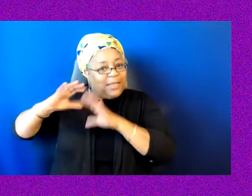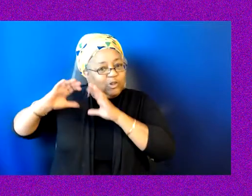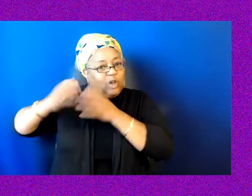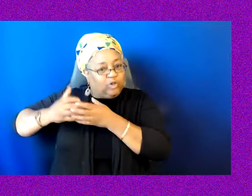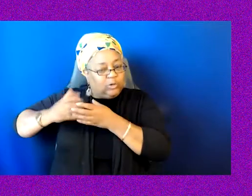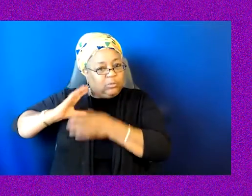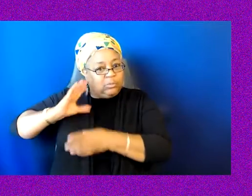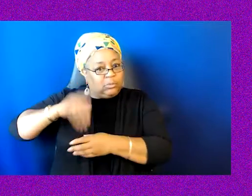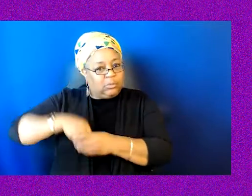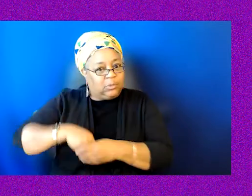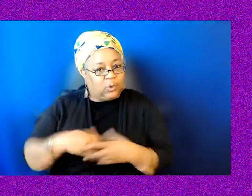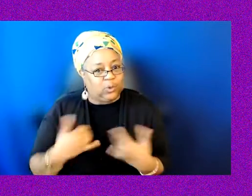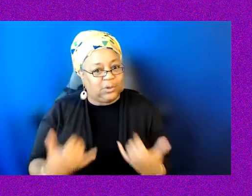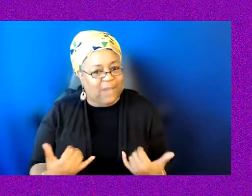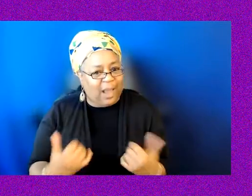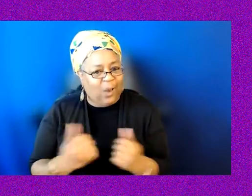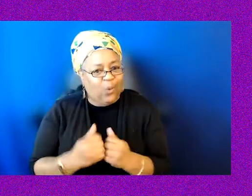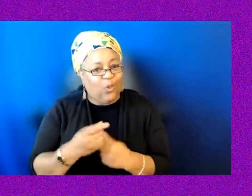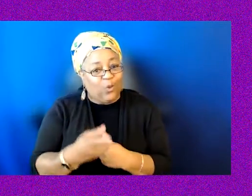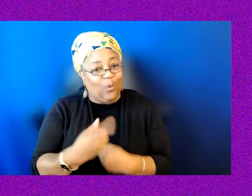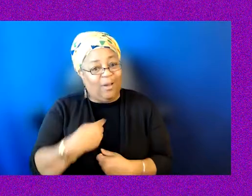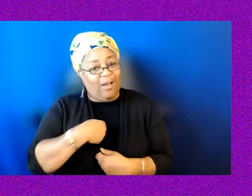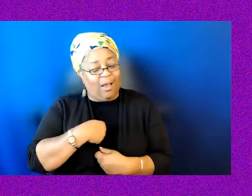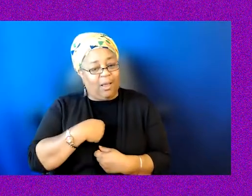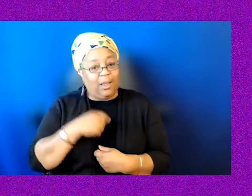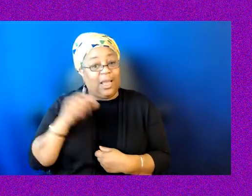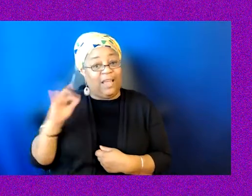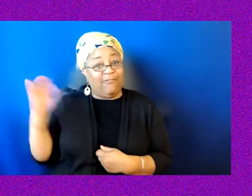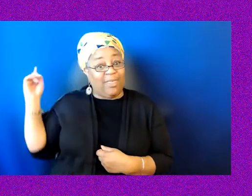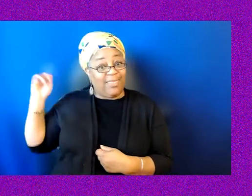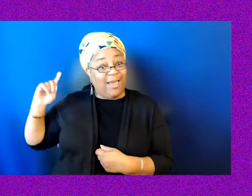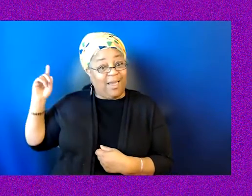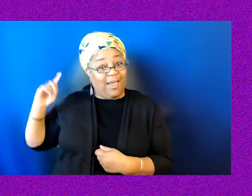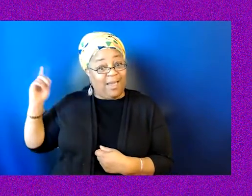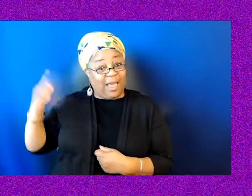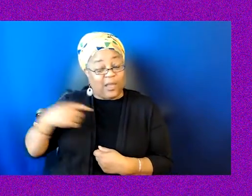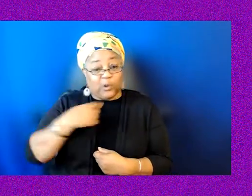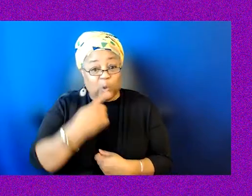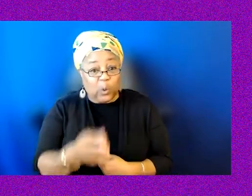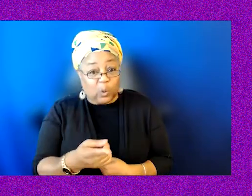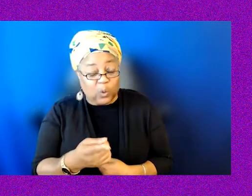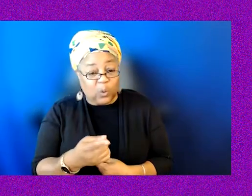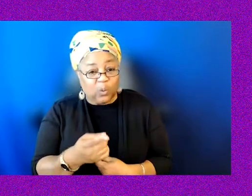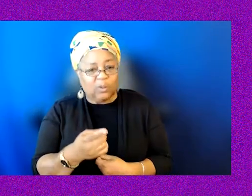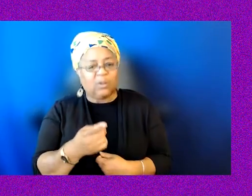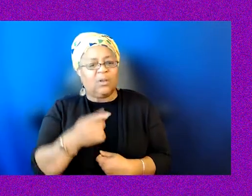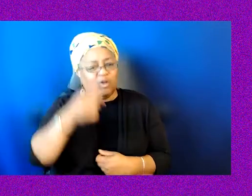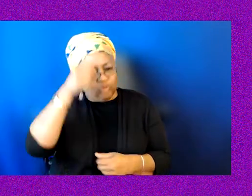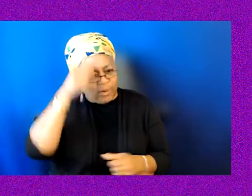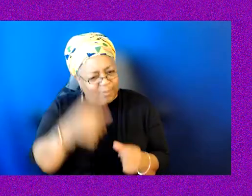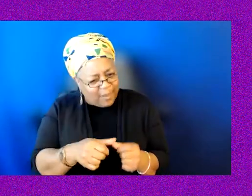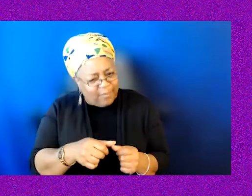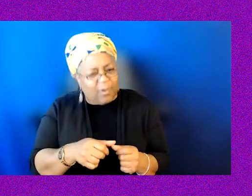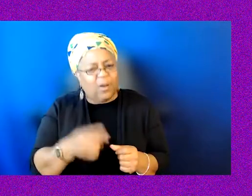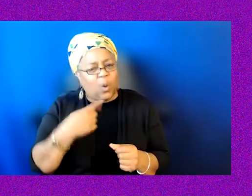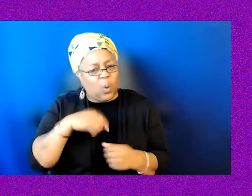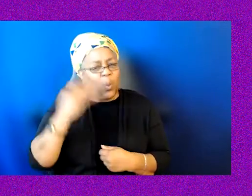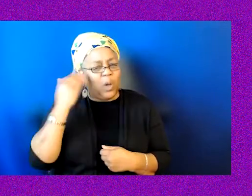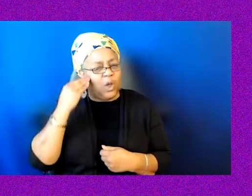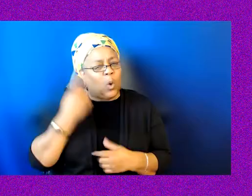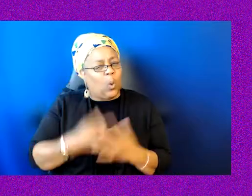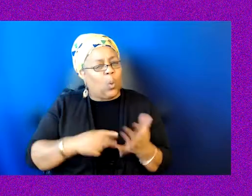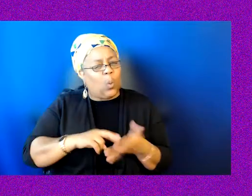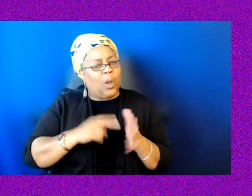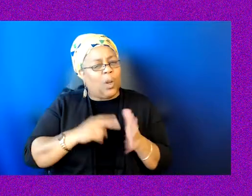de antepasados que residen en la compañía del Dios y están aquí con nosotros el día de hoy. Y esas ecologías